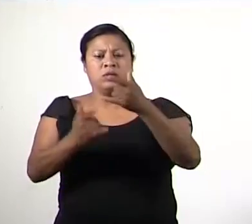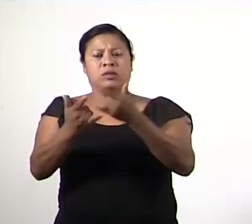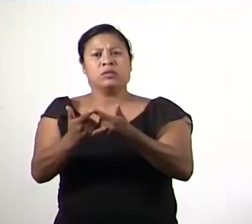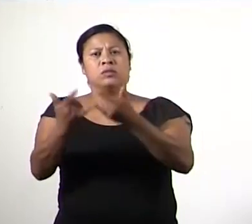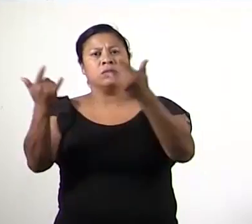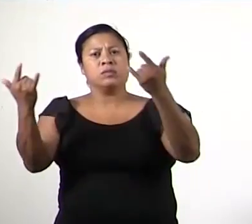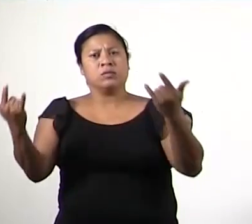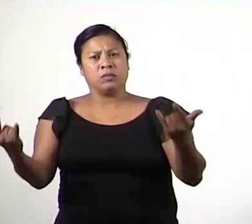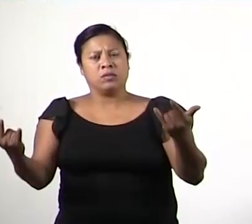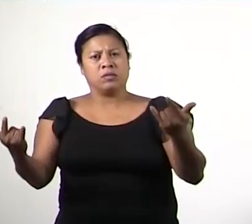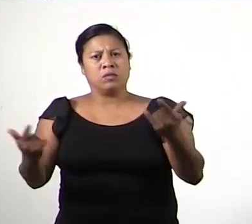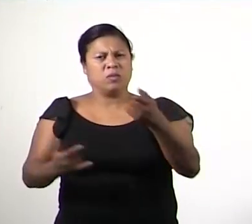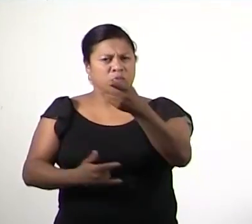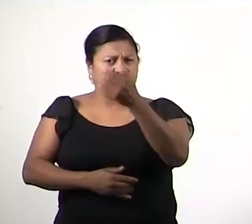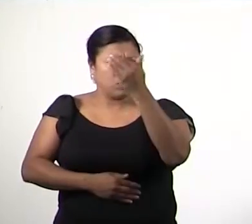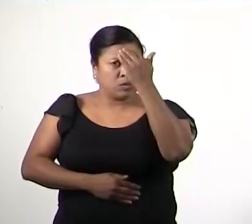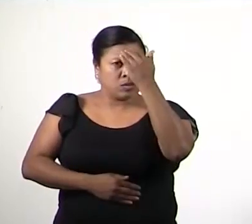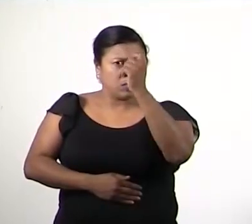históricos?